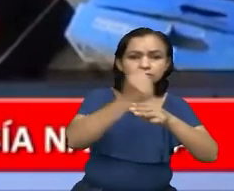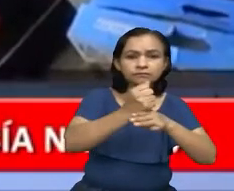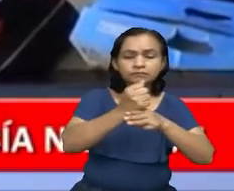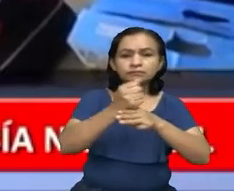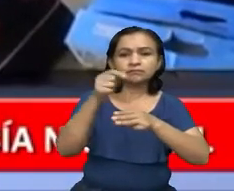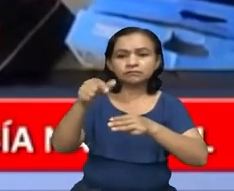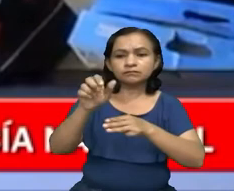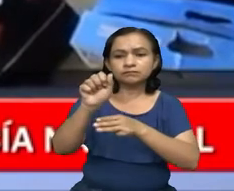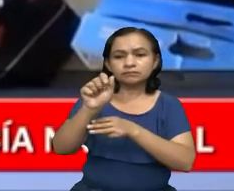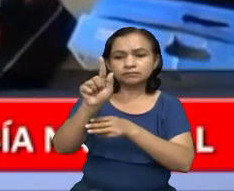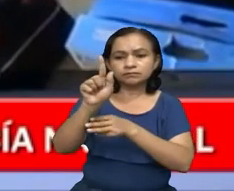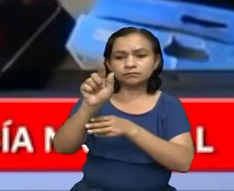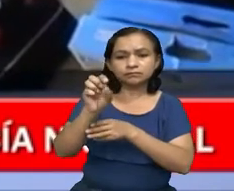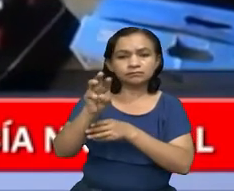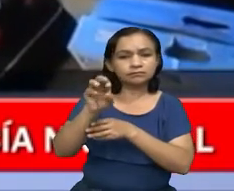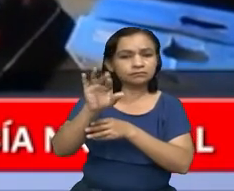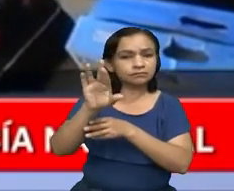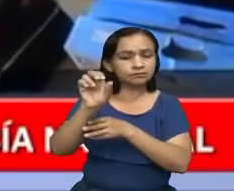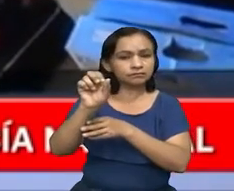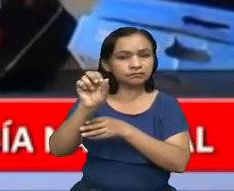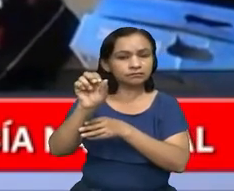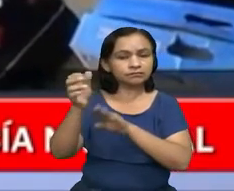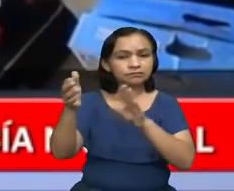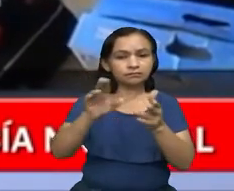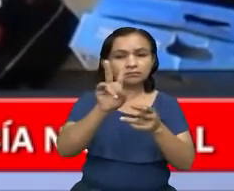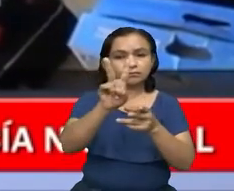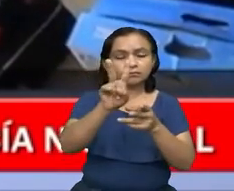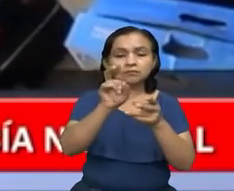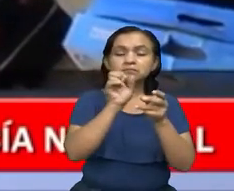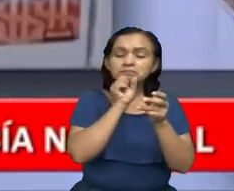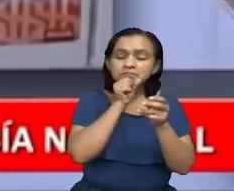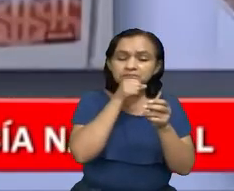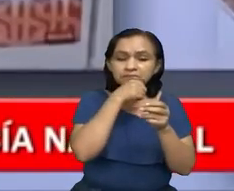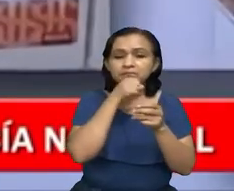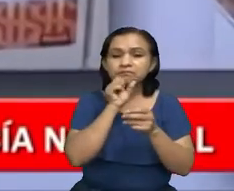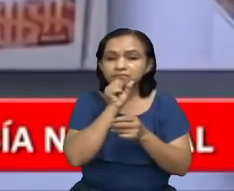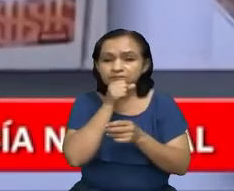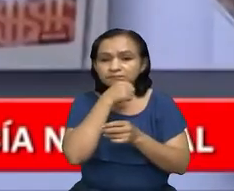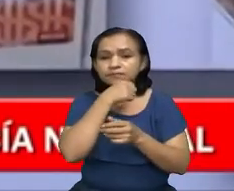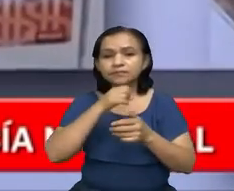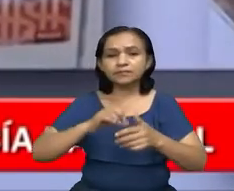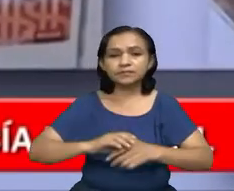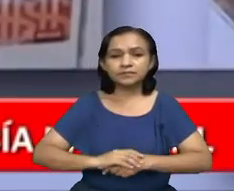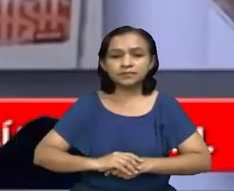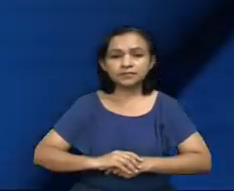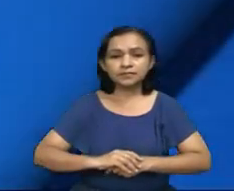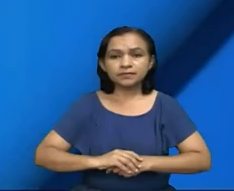el reparto Altamira de Este, donde falleció una pareja de la tercera edad.